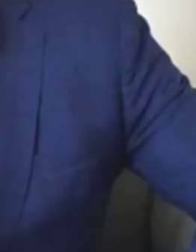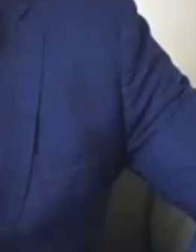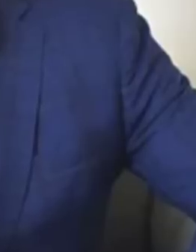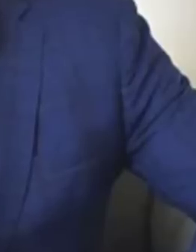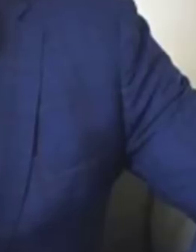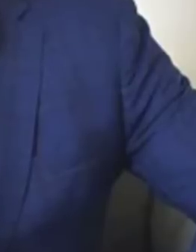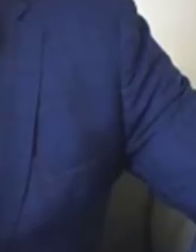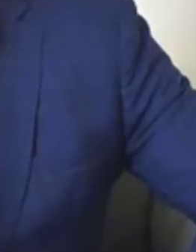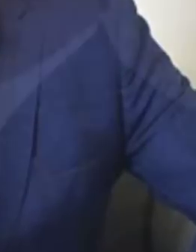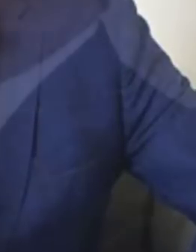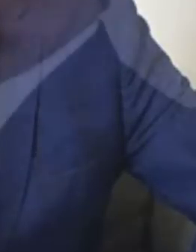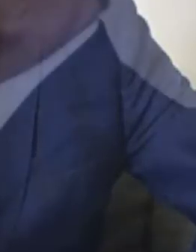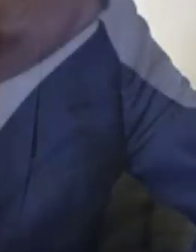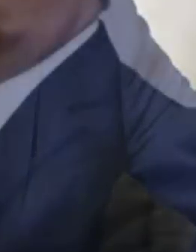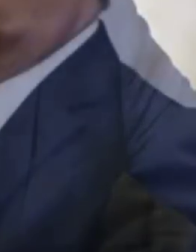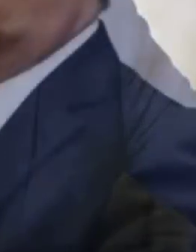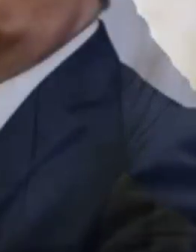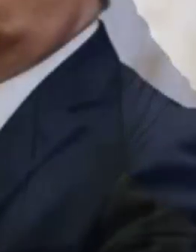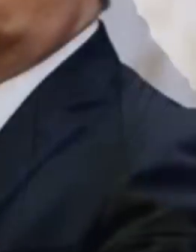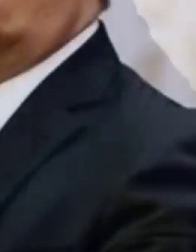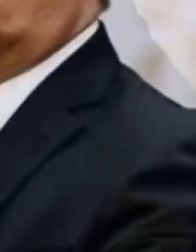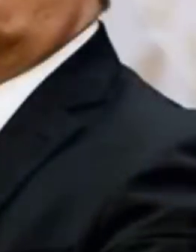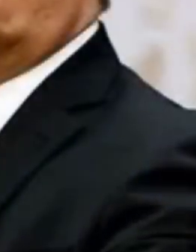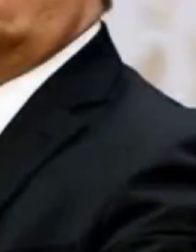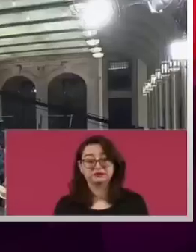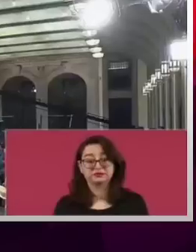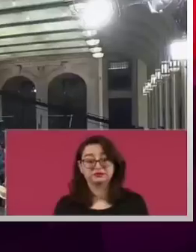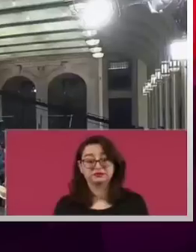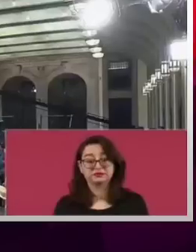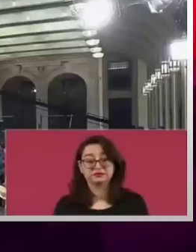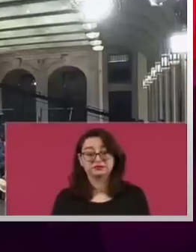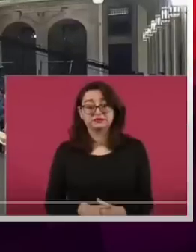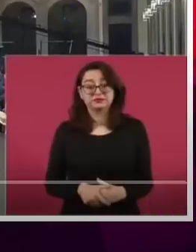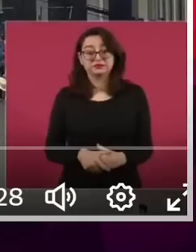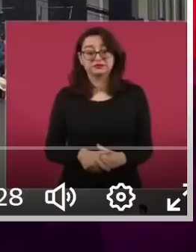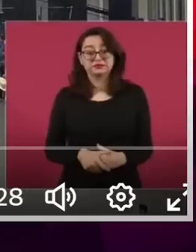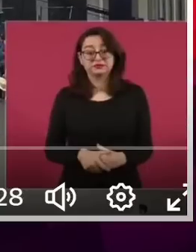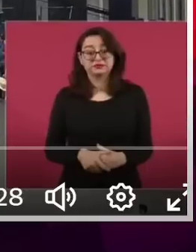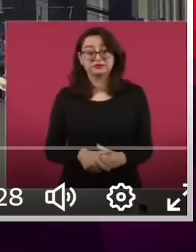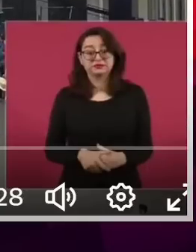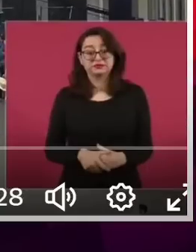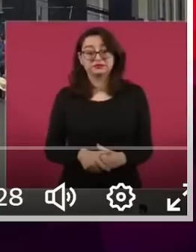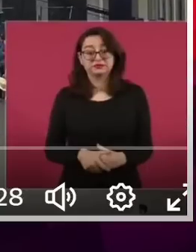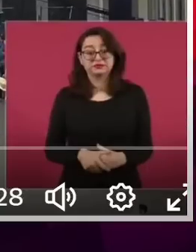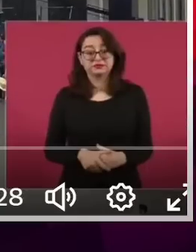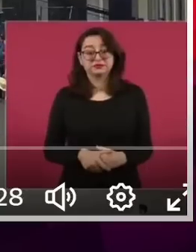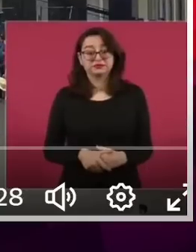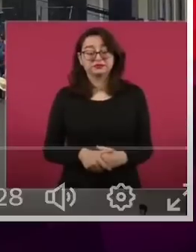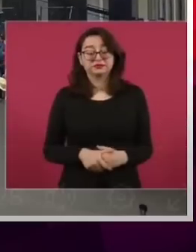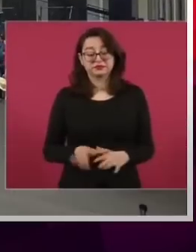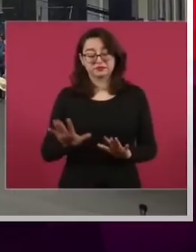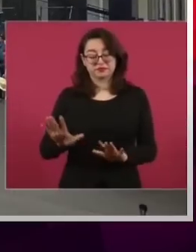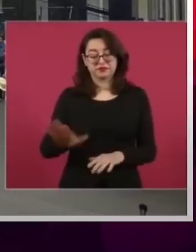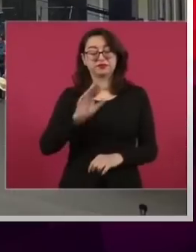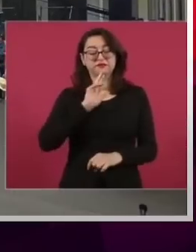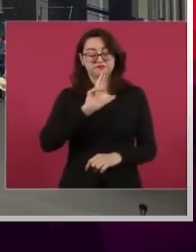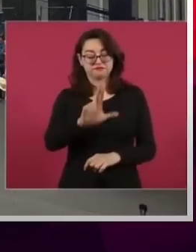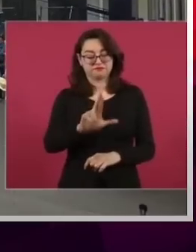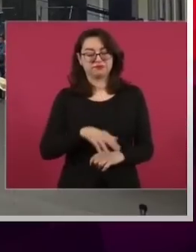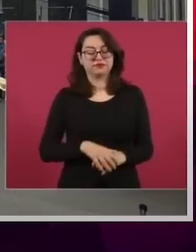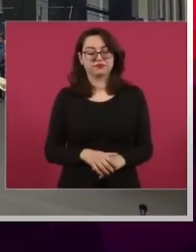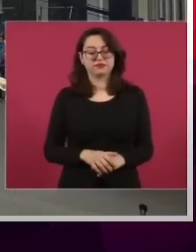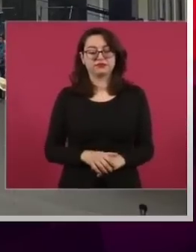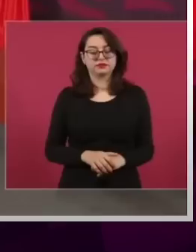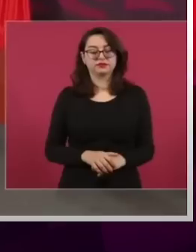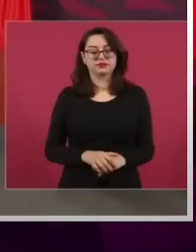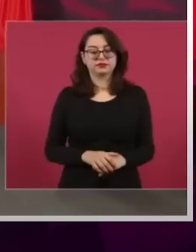que quieran romper, pues también, digo, están en todo su derecho. Esto es lo que adelantó el presidente. Les voy